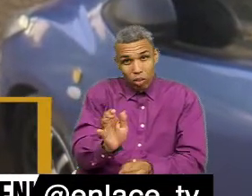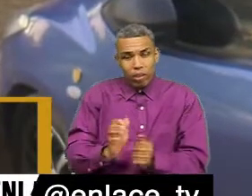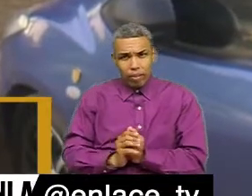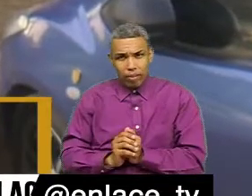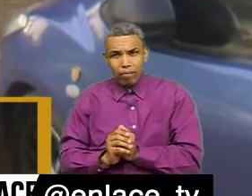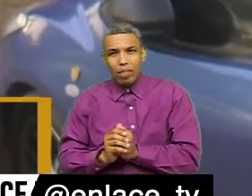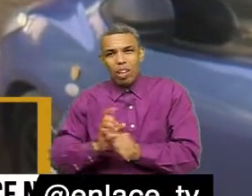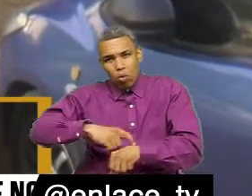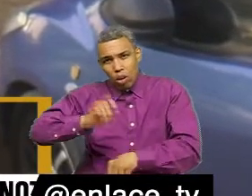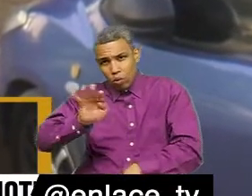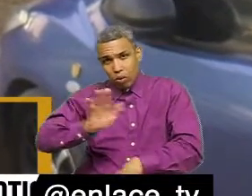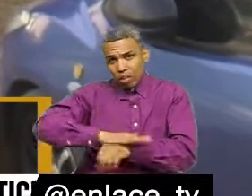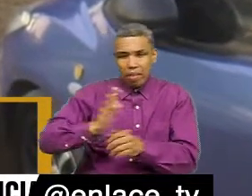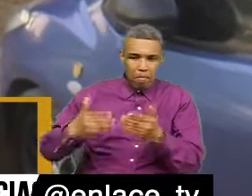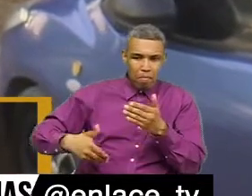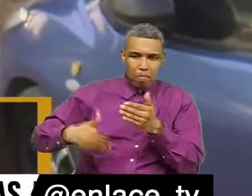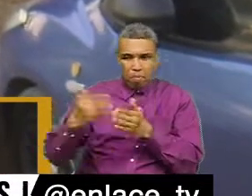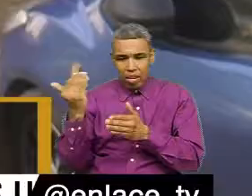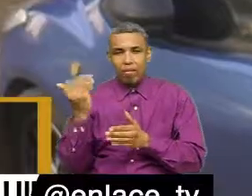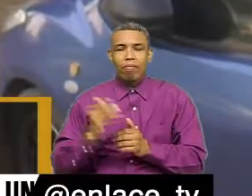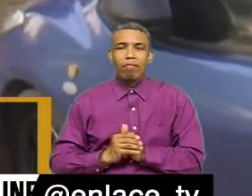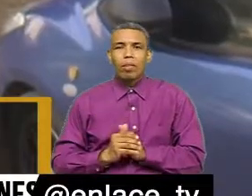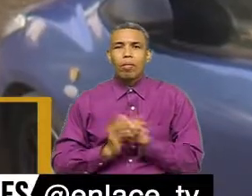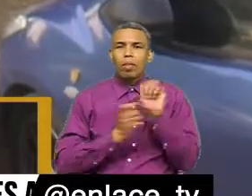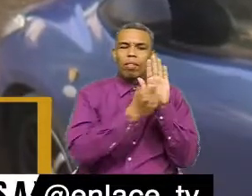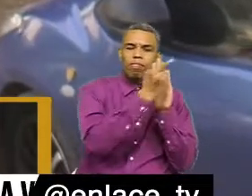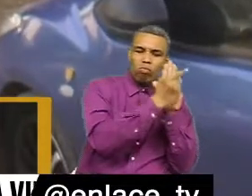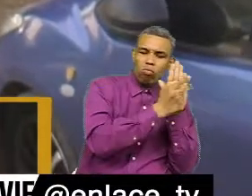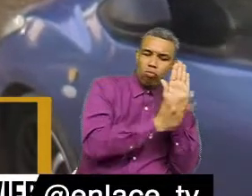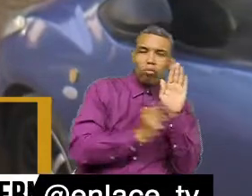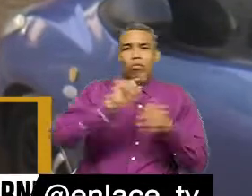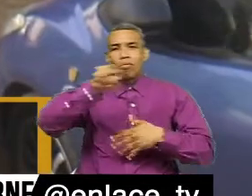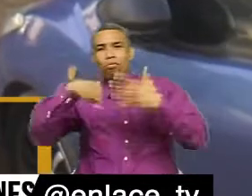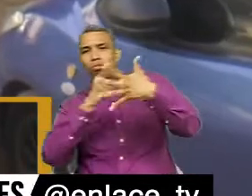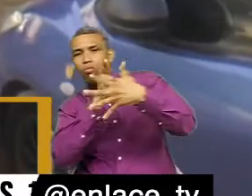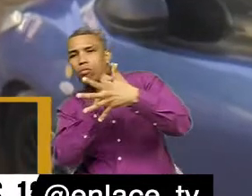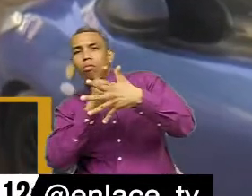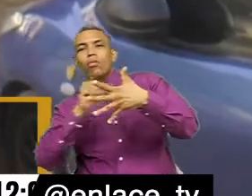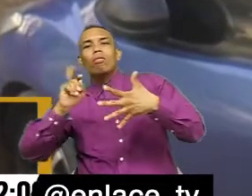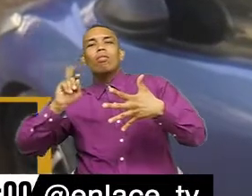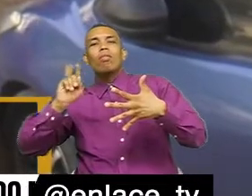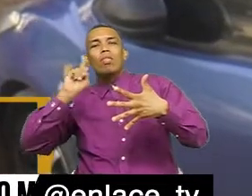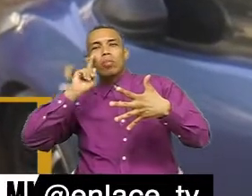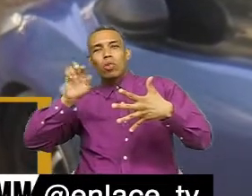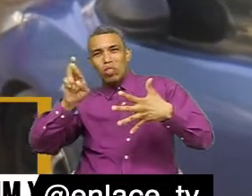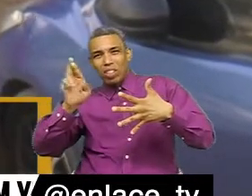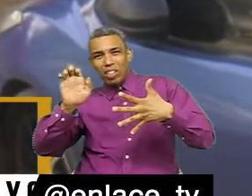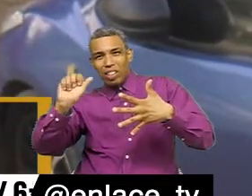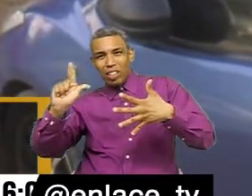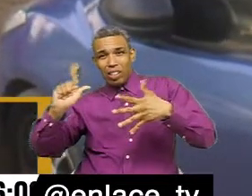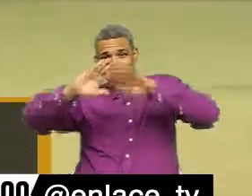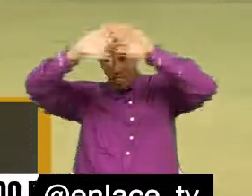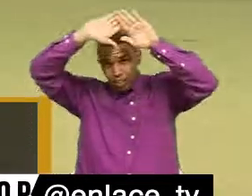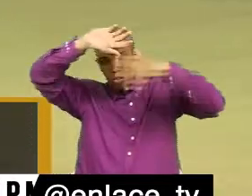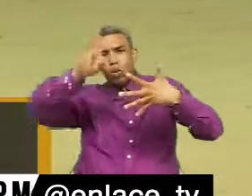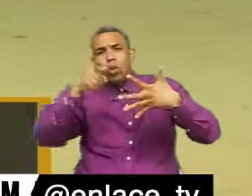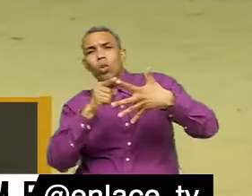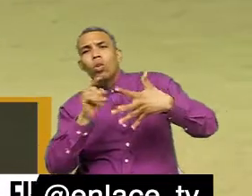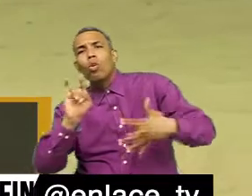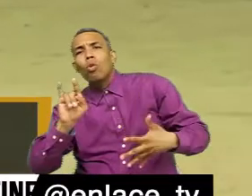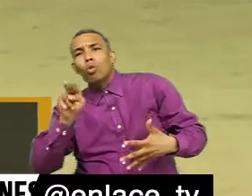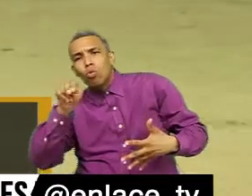El torneo lo va liderando el equipo Real Centro, del centro, con segundo lugar de la Unión Centro también. Con